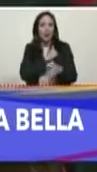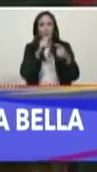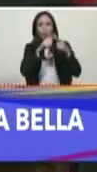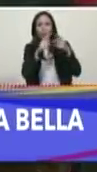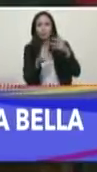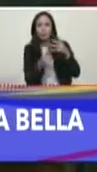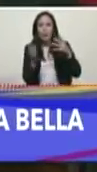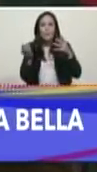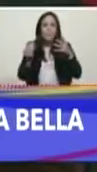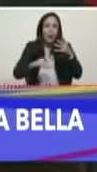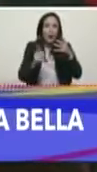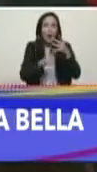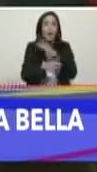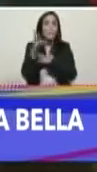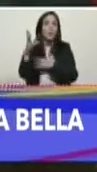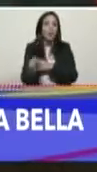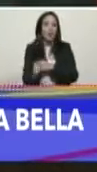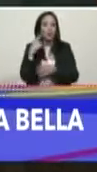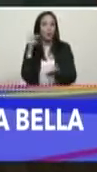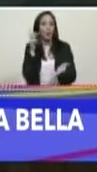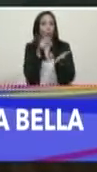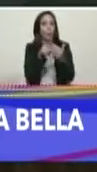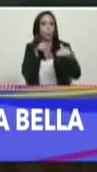participa de petare